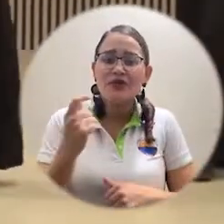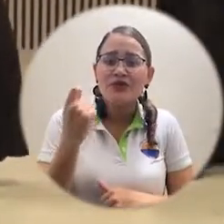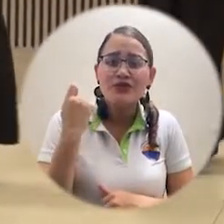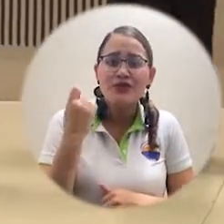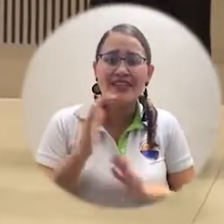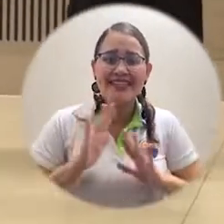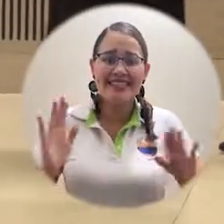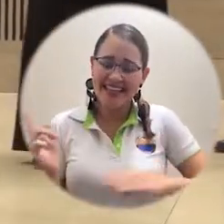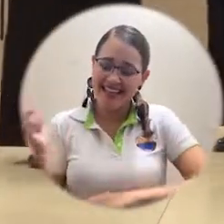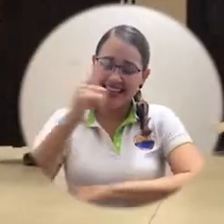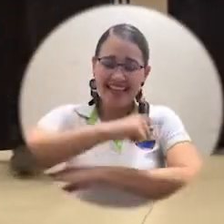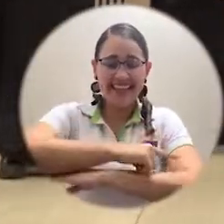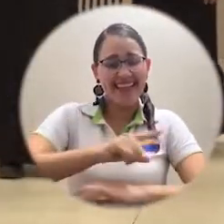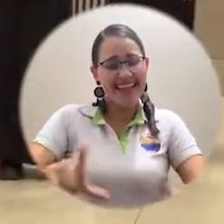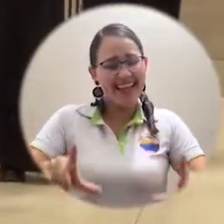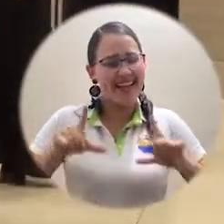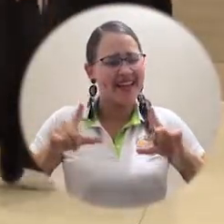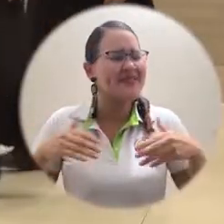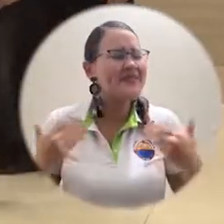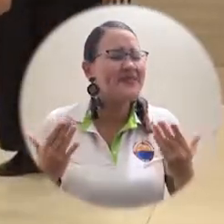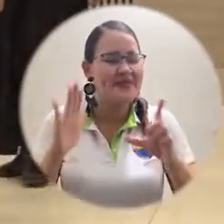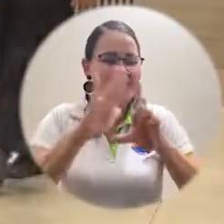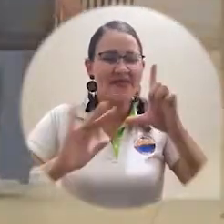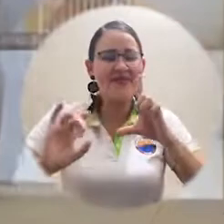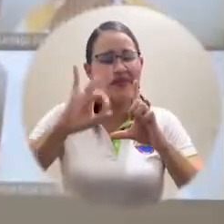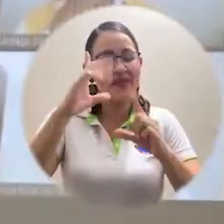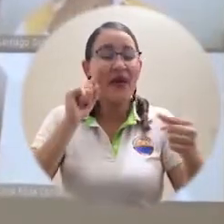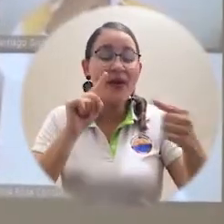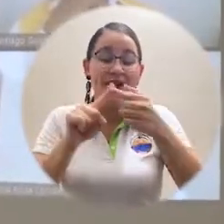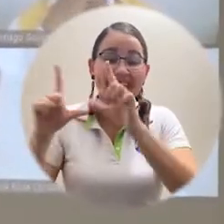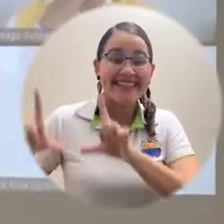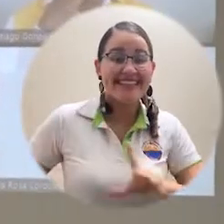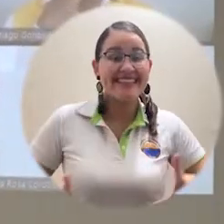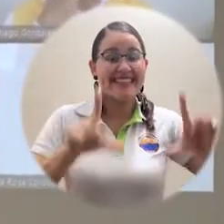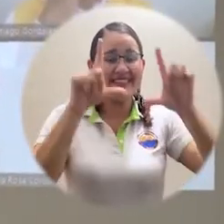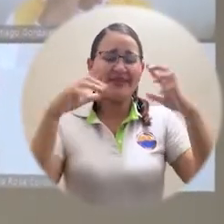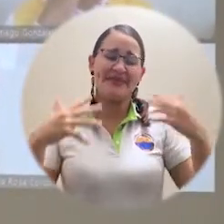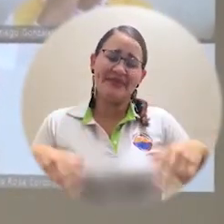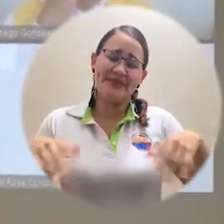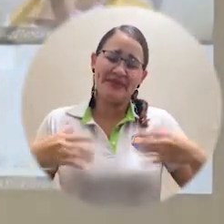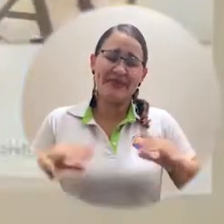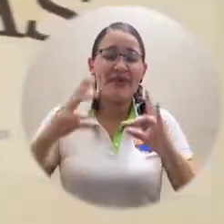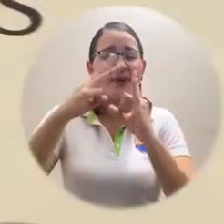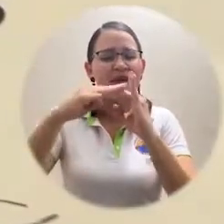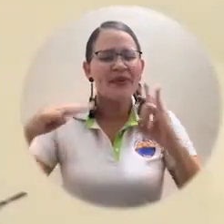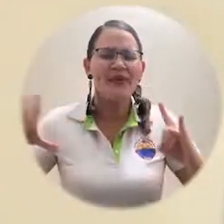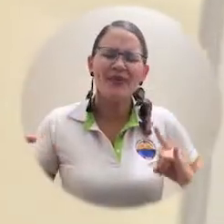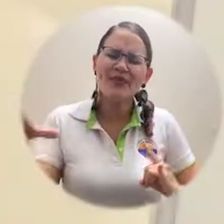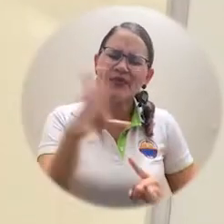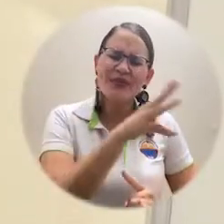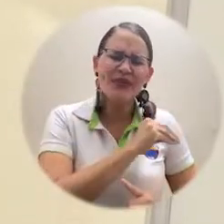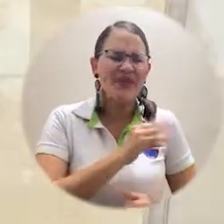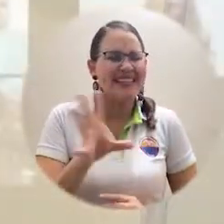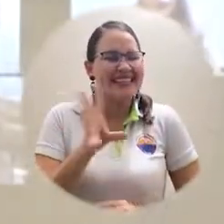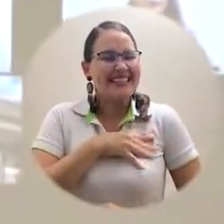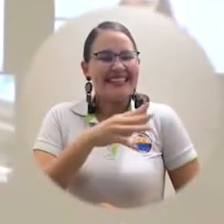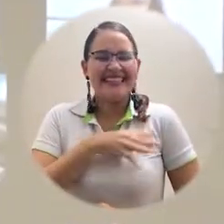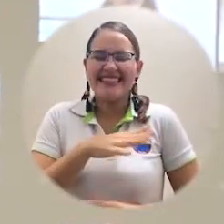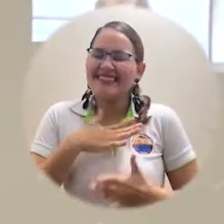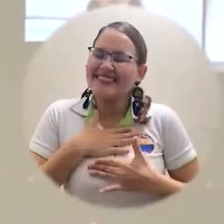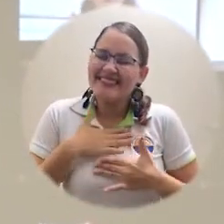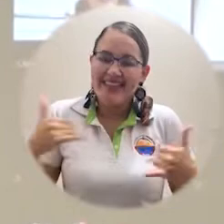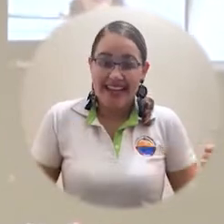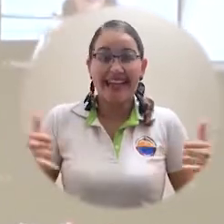La más reciente jornada de graduación virtual que se desarrolló para la modalidad de posgrados fue epicentro de emotivos momentos para la